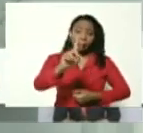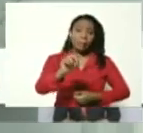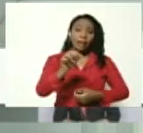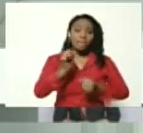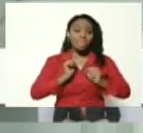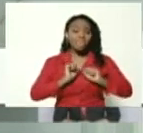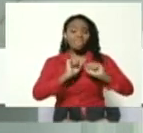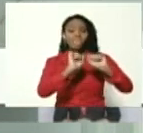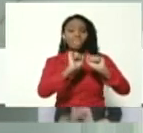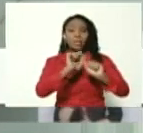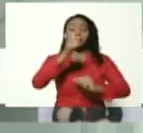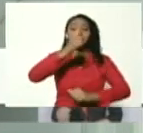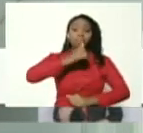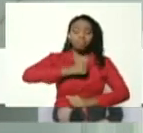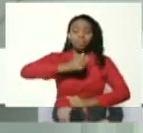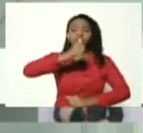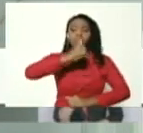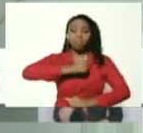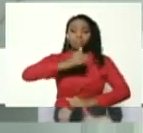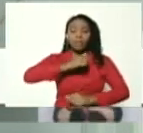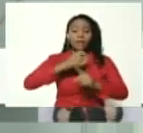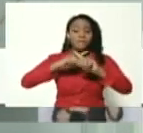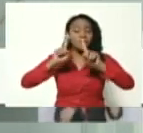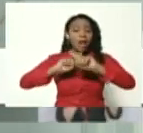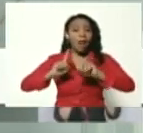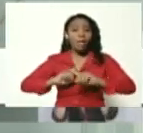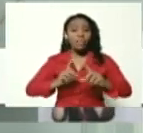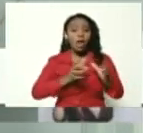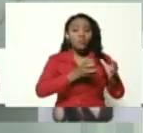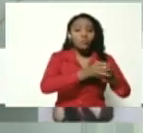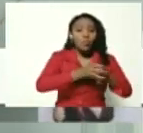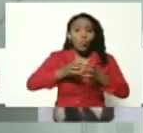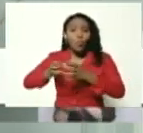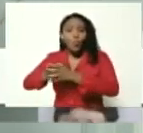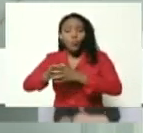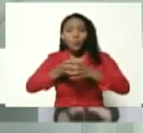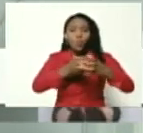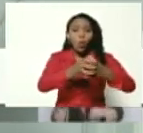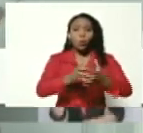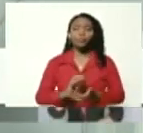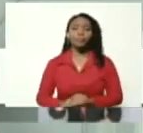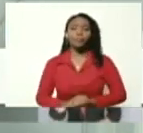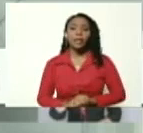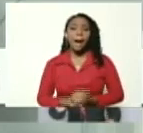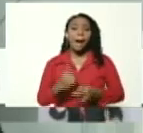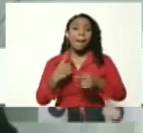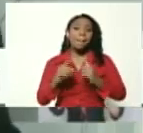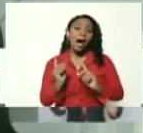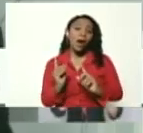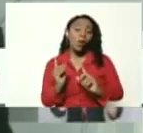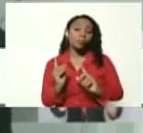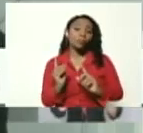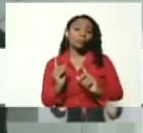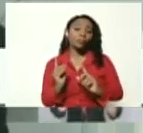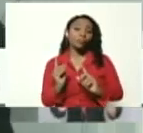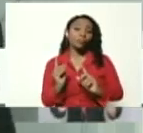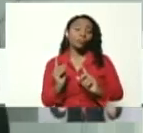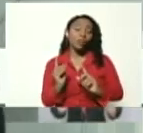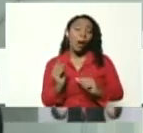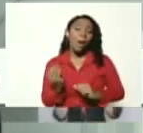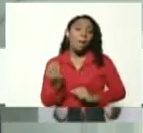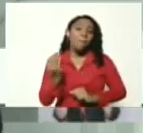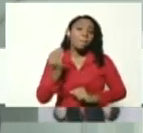defendido, sostenido por distintos sectores. Pero sabemos que más allá de la